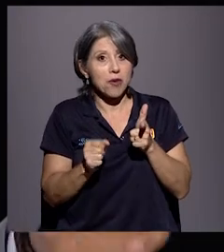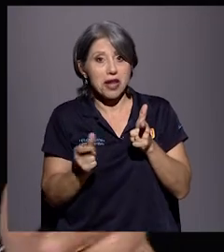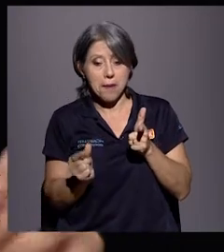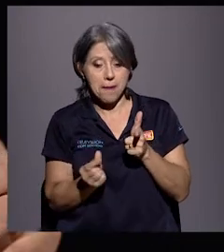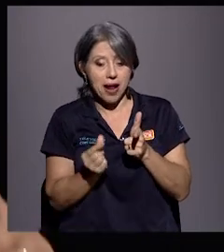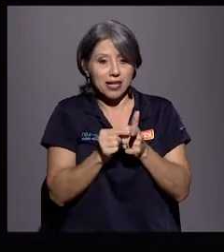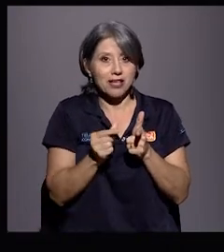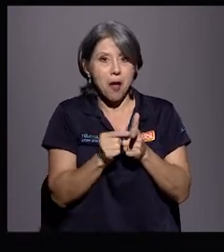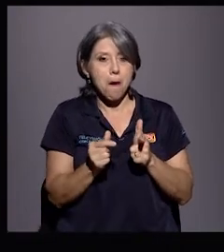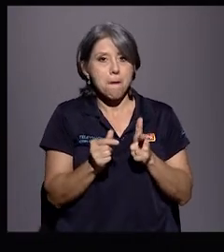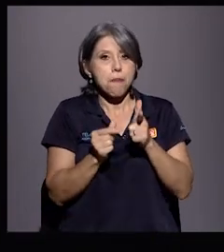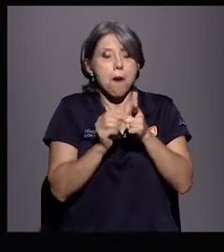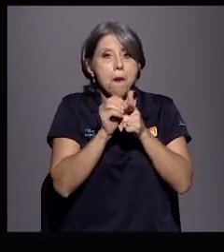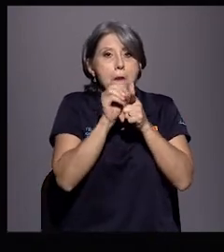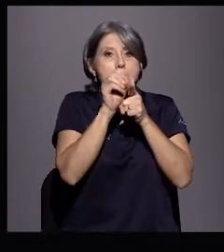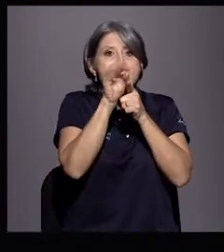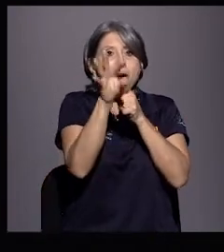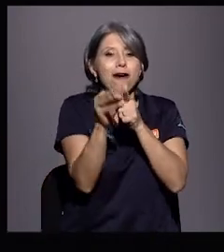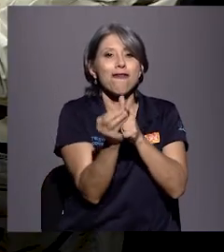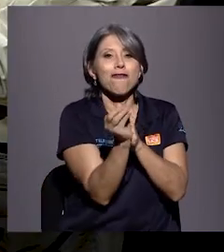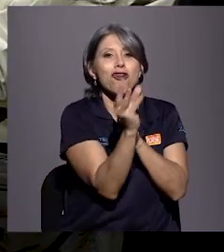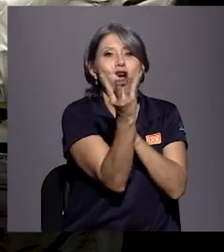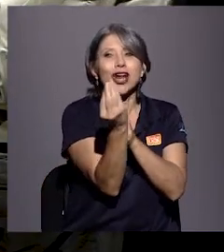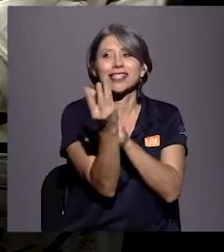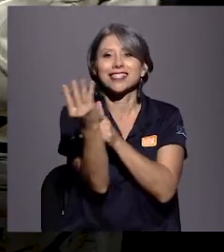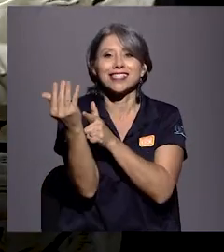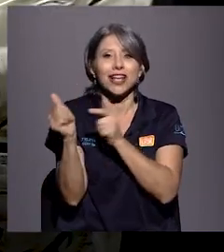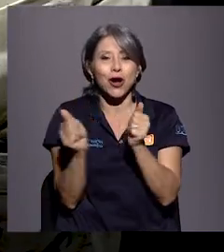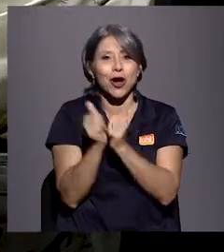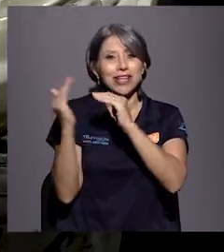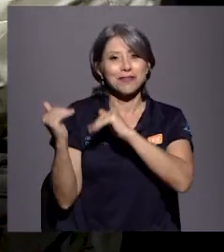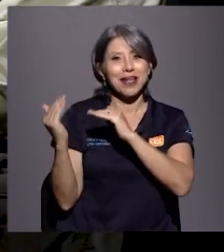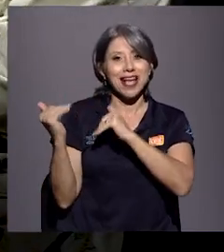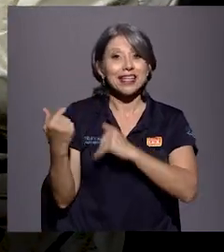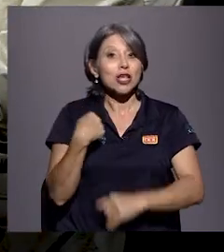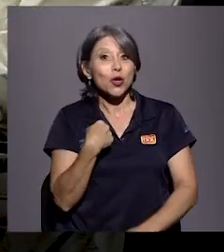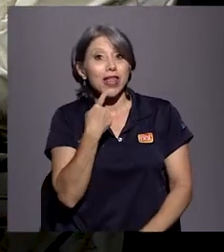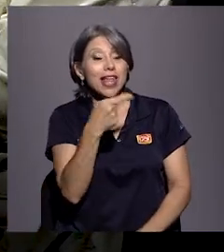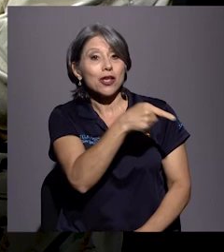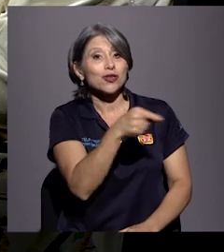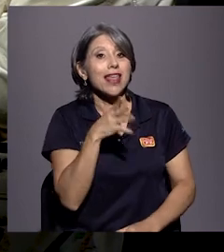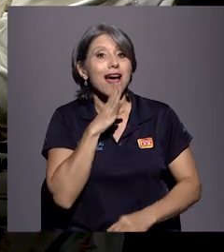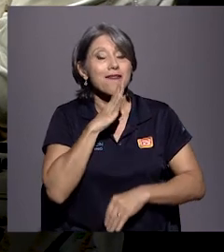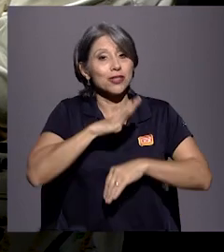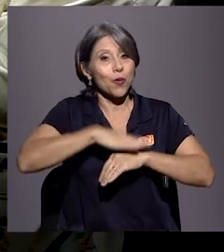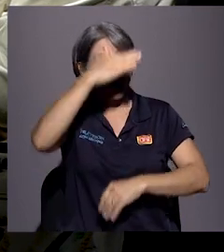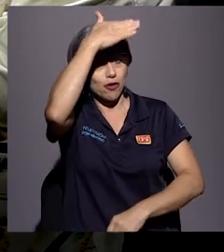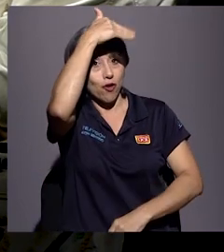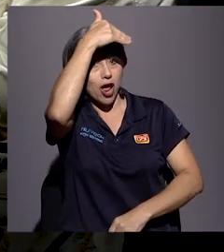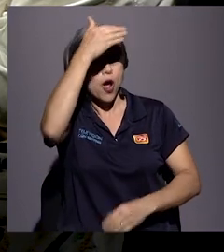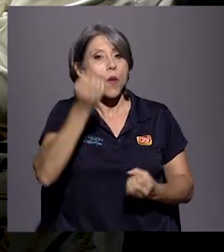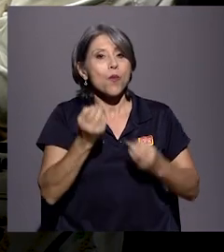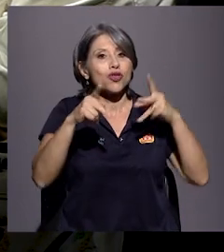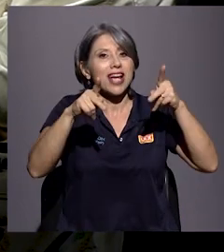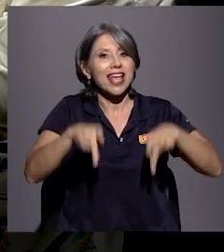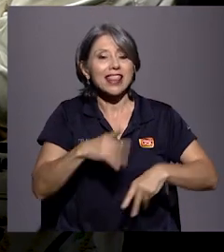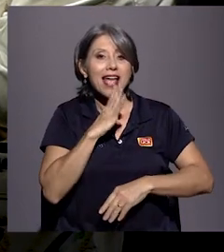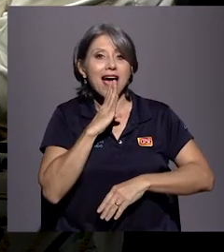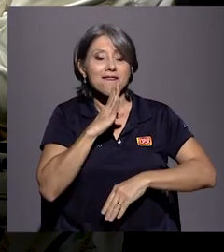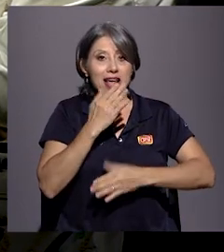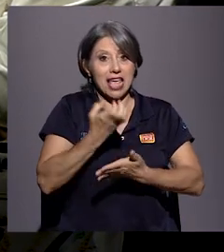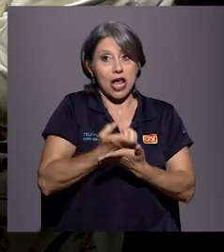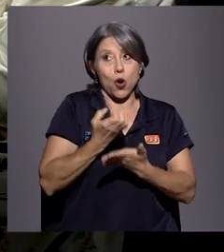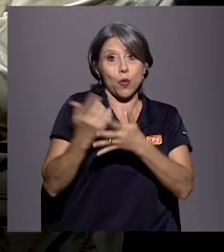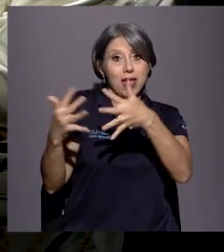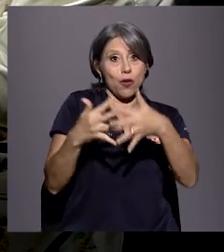podía disparar flores con esperanza. Entonces, yo diría que se refiere sobre Donald Trump, porque mucha gente habla de que esa economía